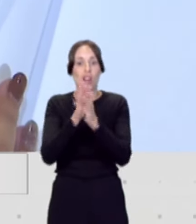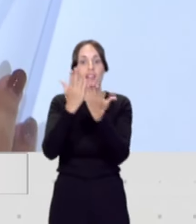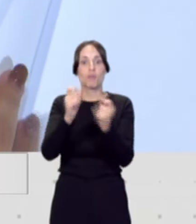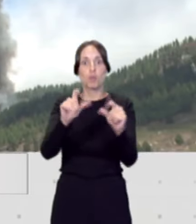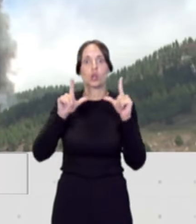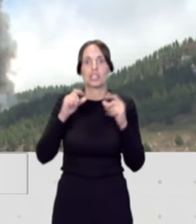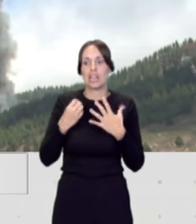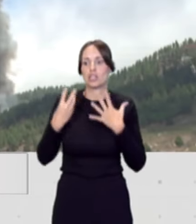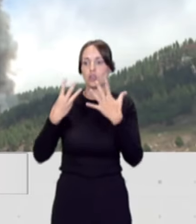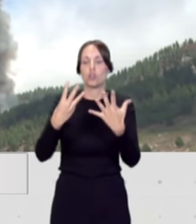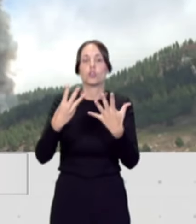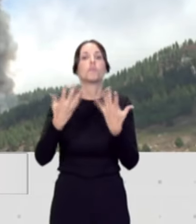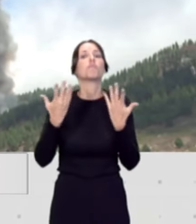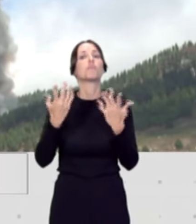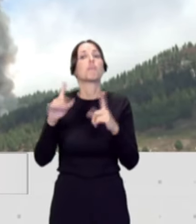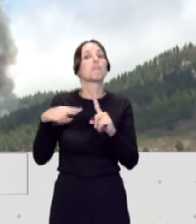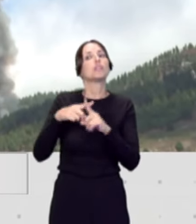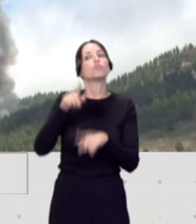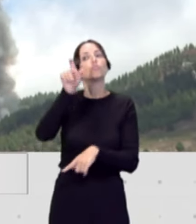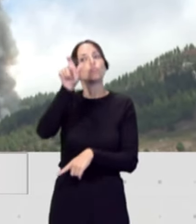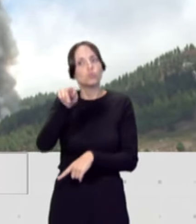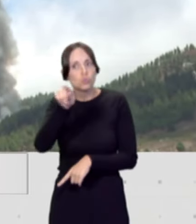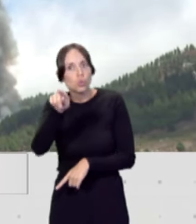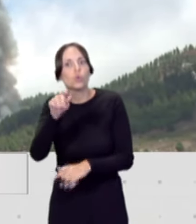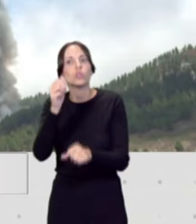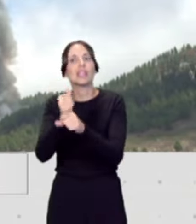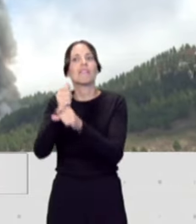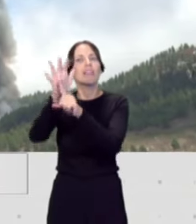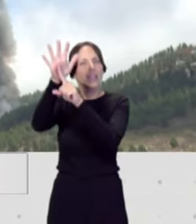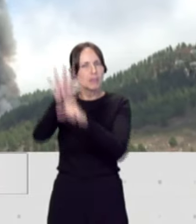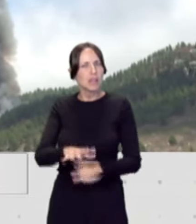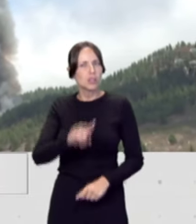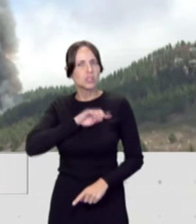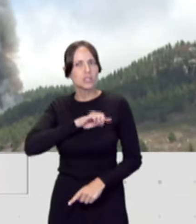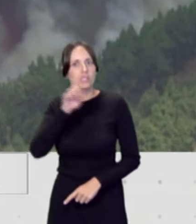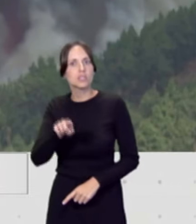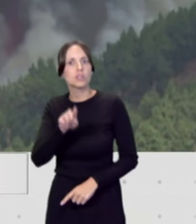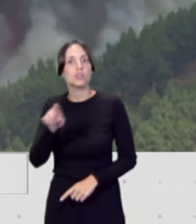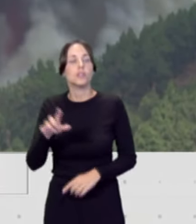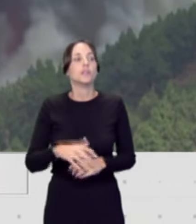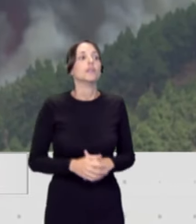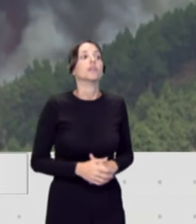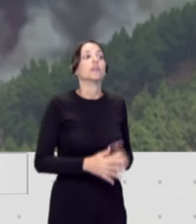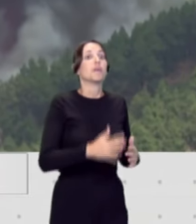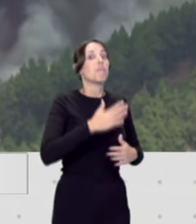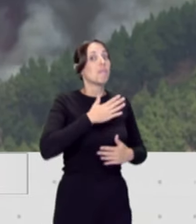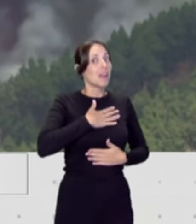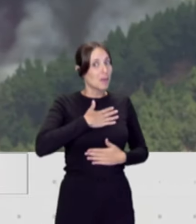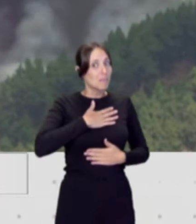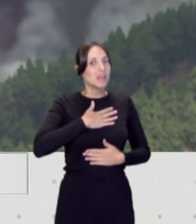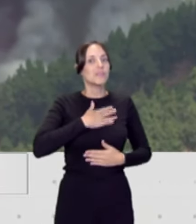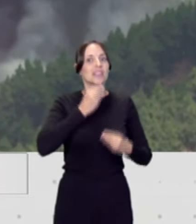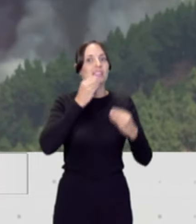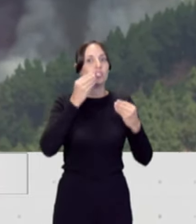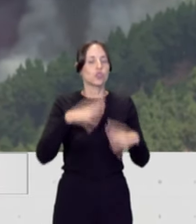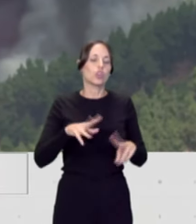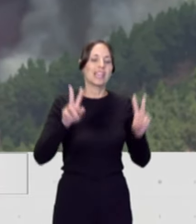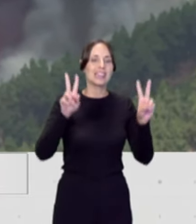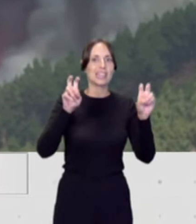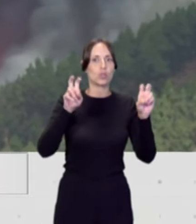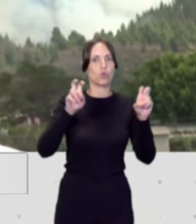sentido discriminada. Bueno, para mí la historia que se recoge con el título de Cumbre Vieja, que fue la erupción